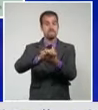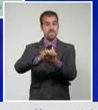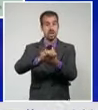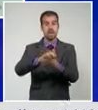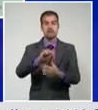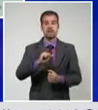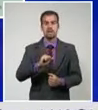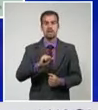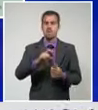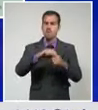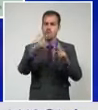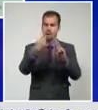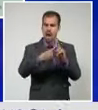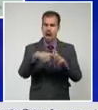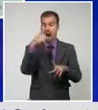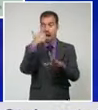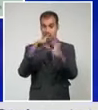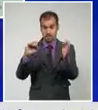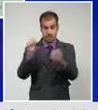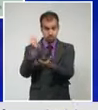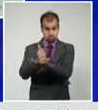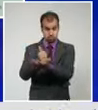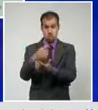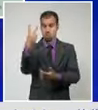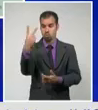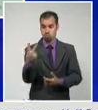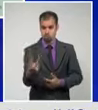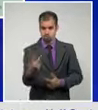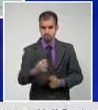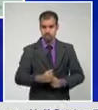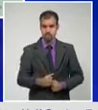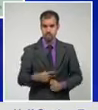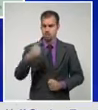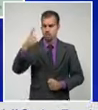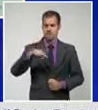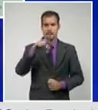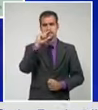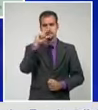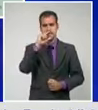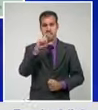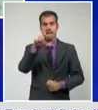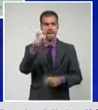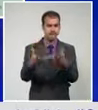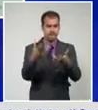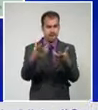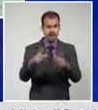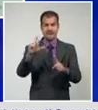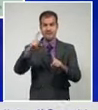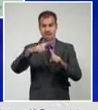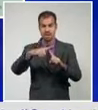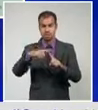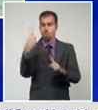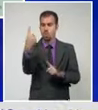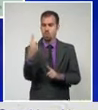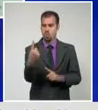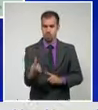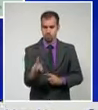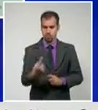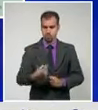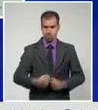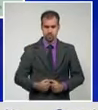Guanajay y Artemisa con 2 cada uno, y Bauta, Candelaria y Caimito con 1 caso